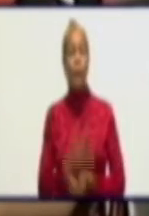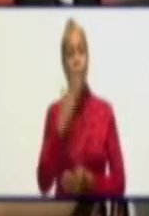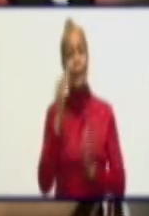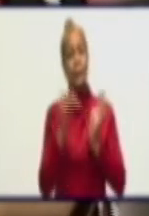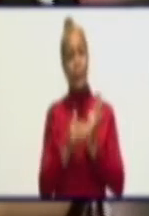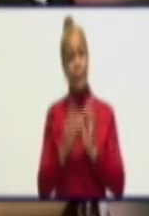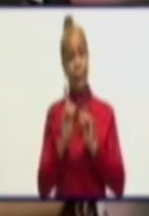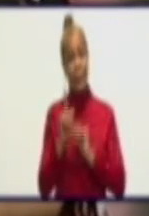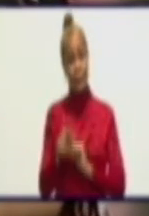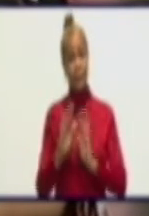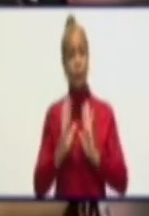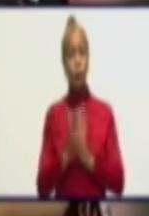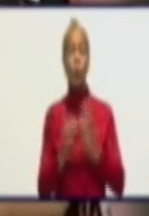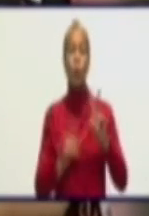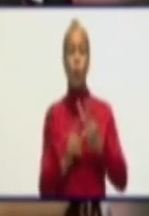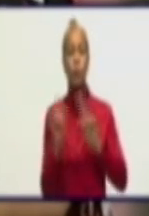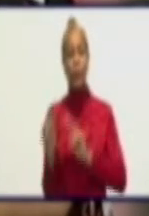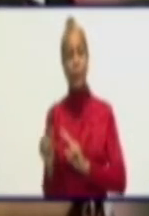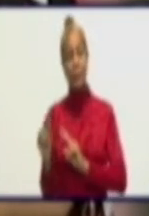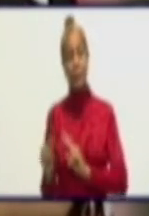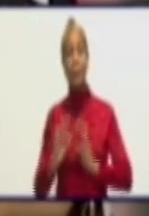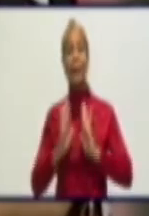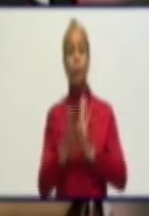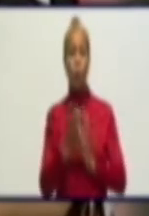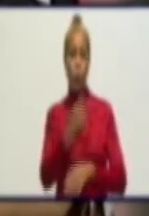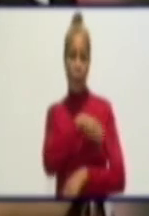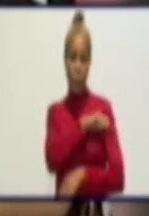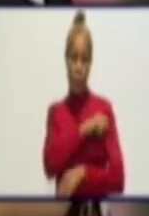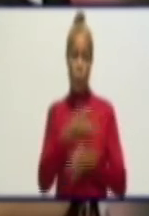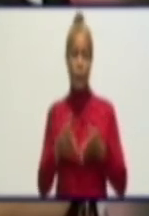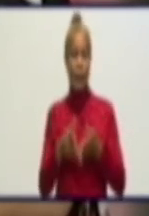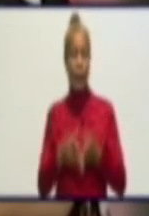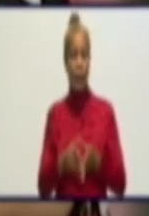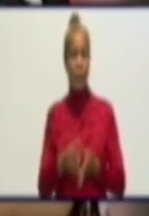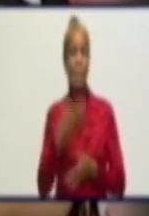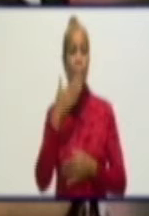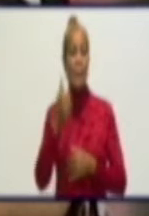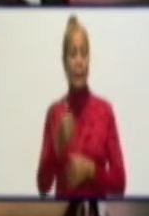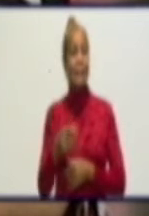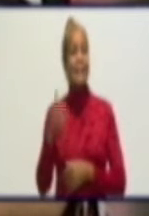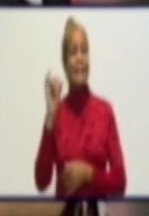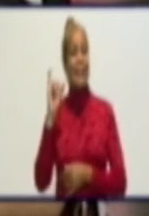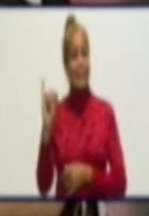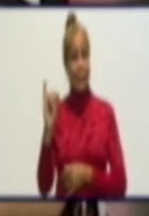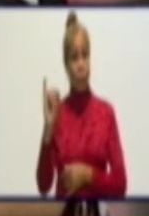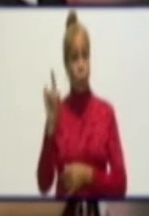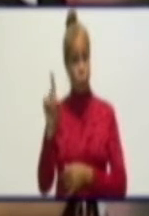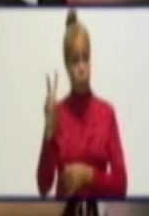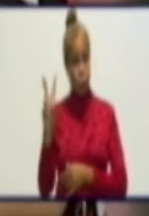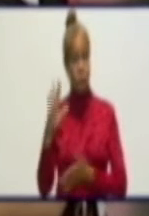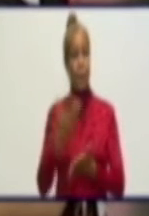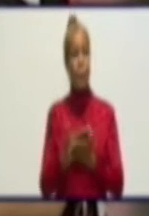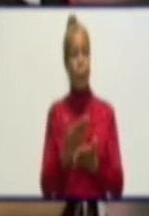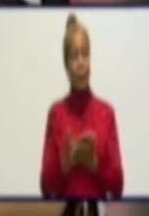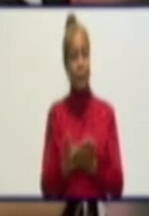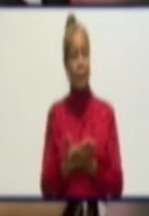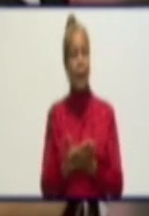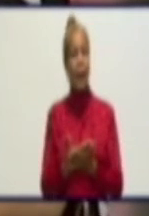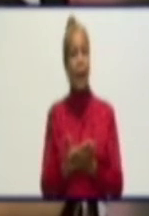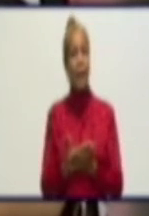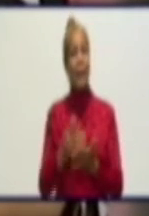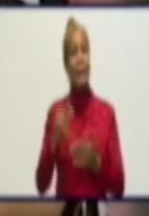todos los presentes en el estudio y para todo el pueblo de Granma. Bien, de las 612 muestras estudiadas en las últimas 24 horas, de